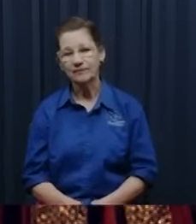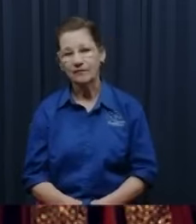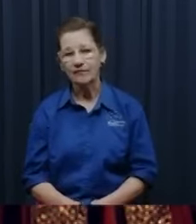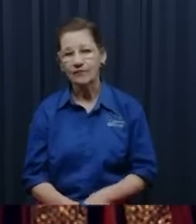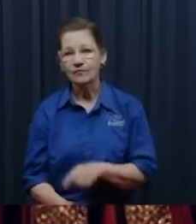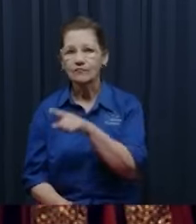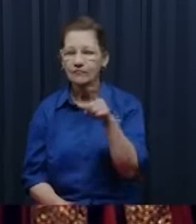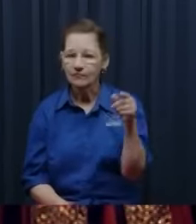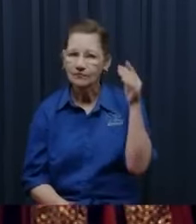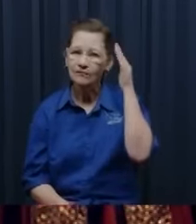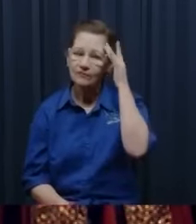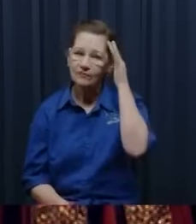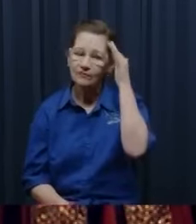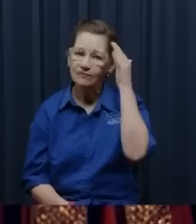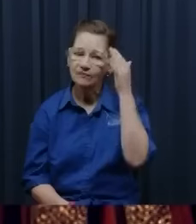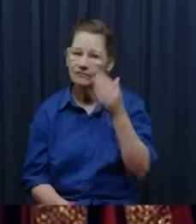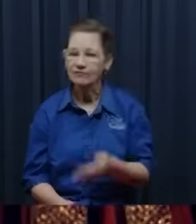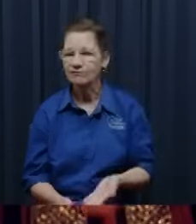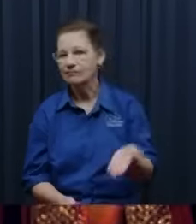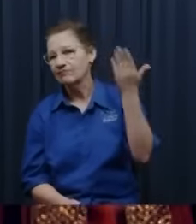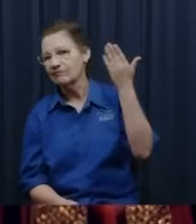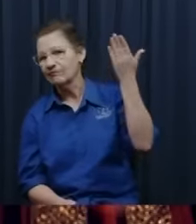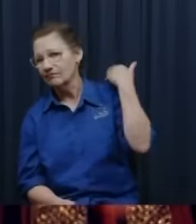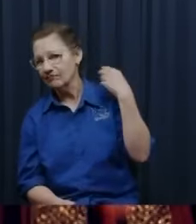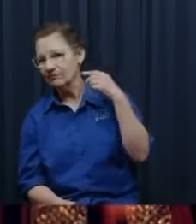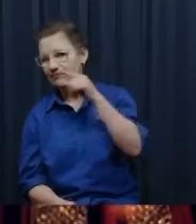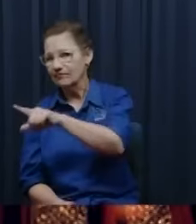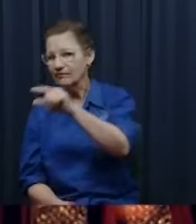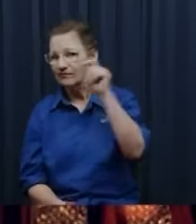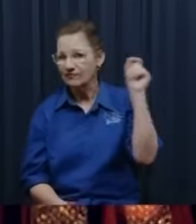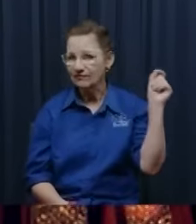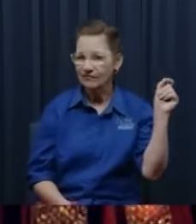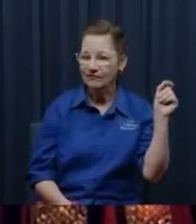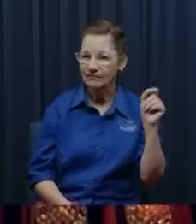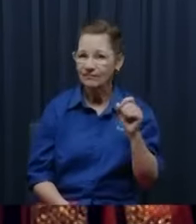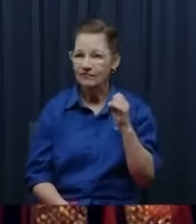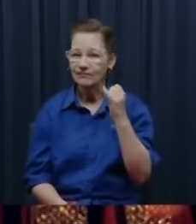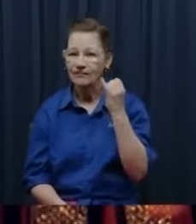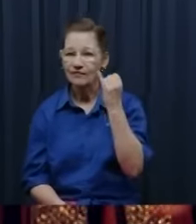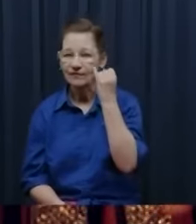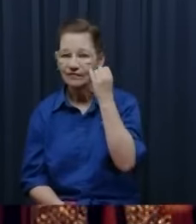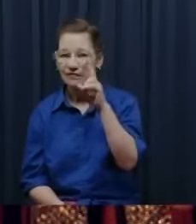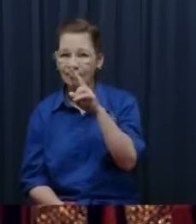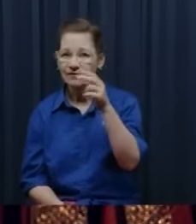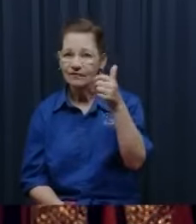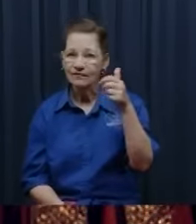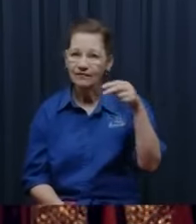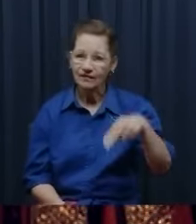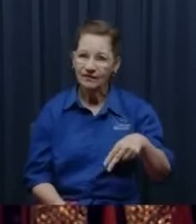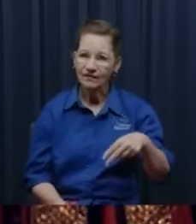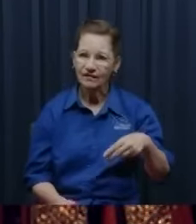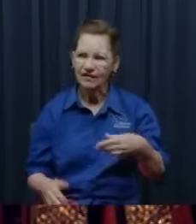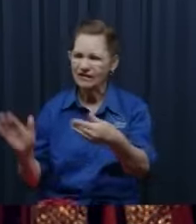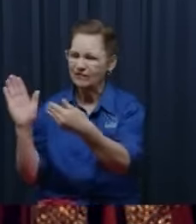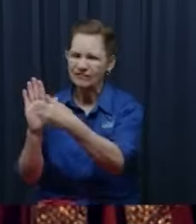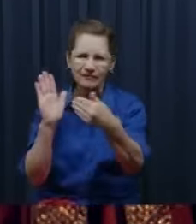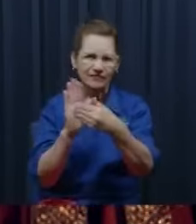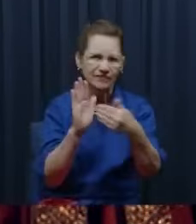unas semanas Irán los atacó Así terriblemente va Yo no puedo poner esta cosa aquí